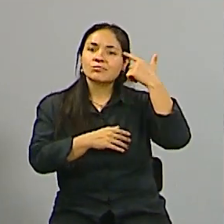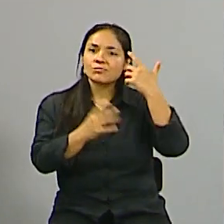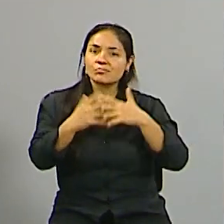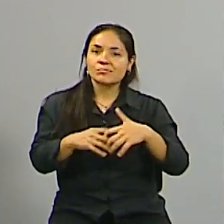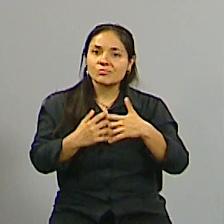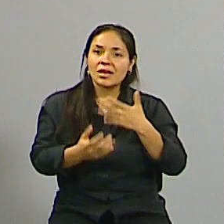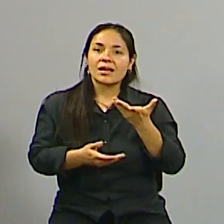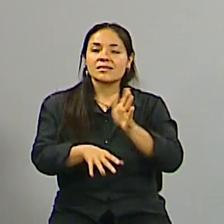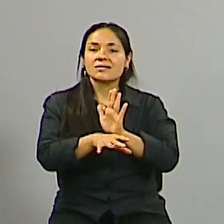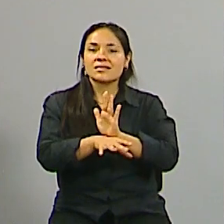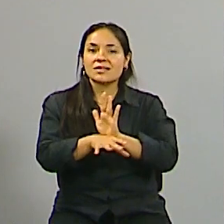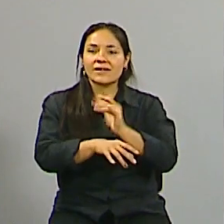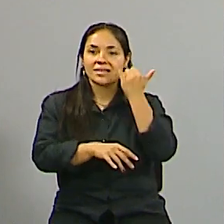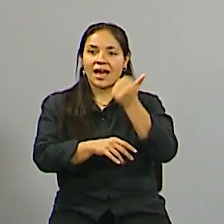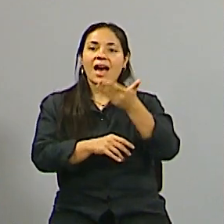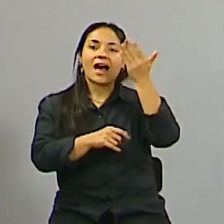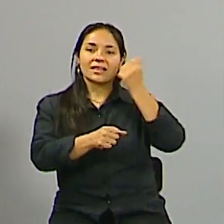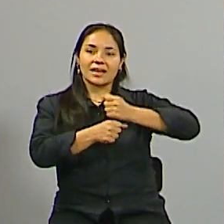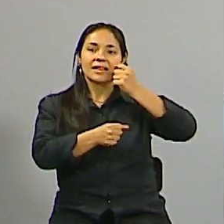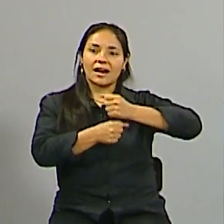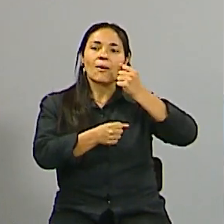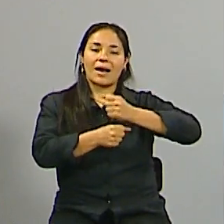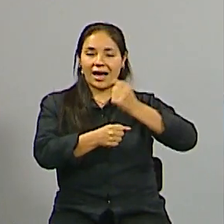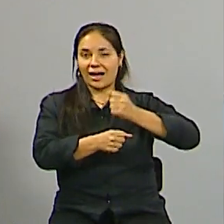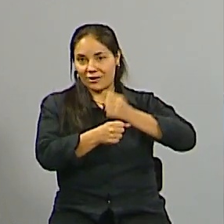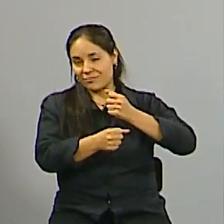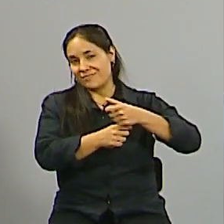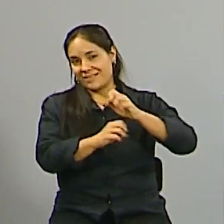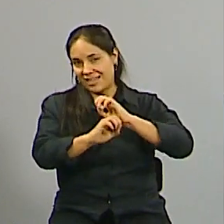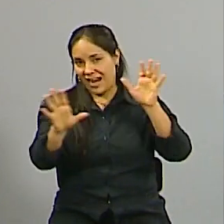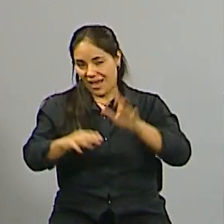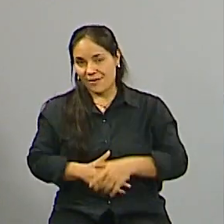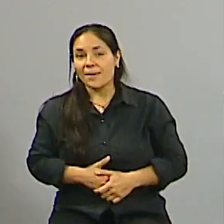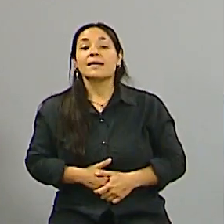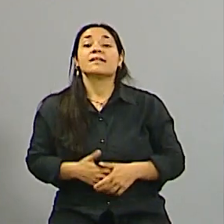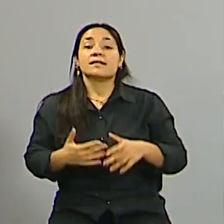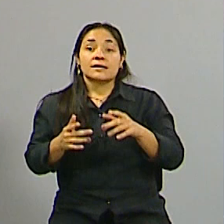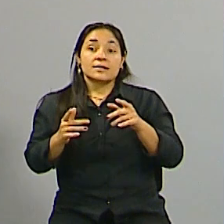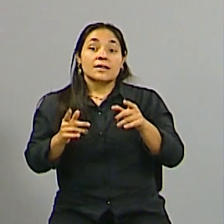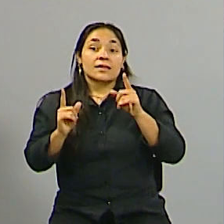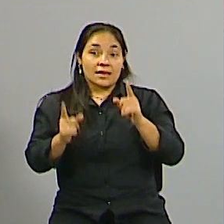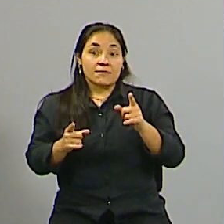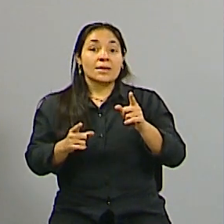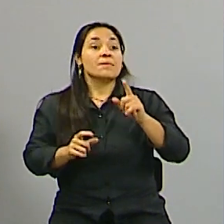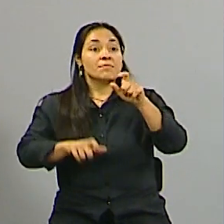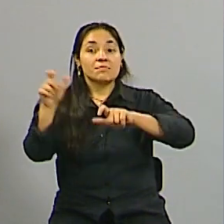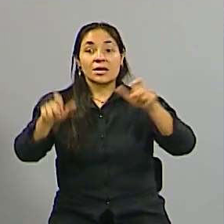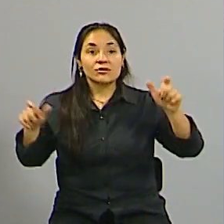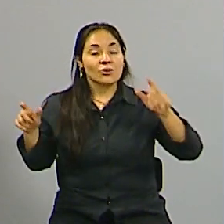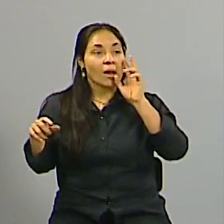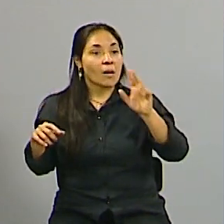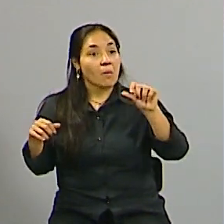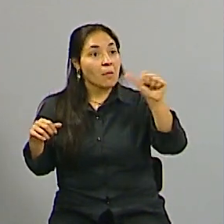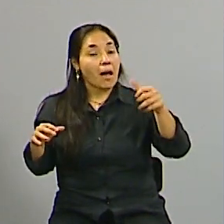al trabajo que ustedes venían haciendo ya sobre el terreno, eso está claro, porque además para muchos fuiste una gran sorpresa, más allá que